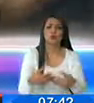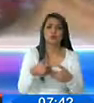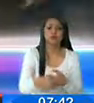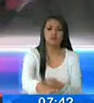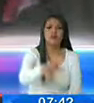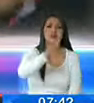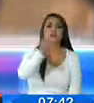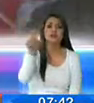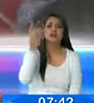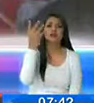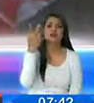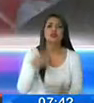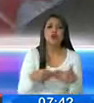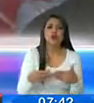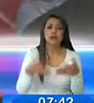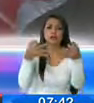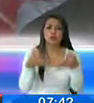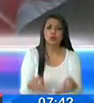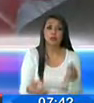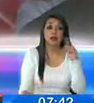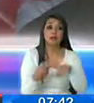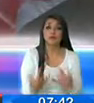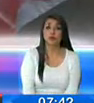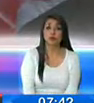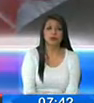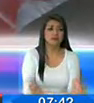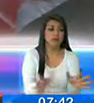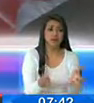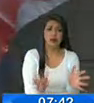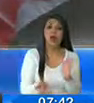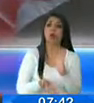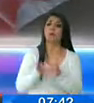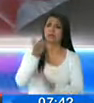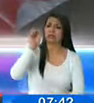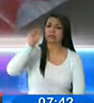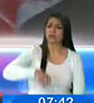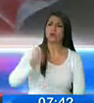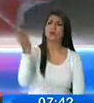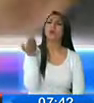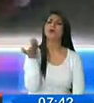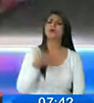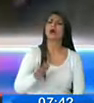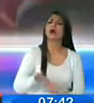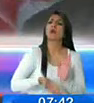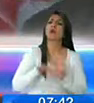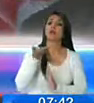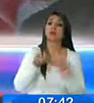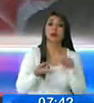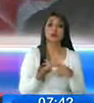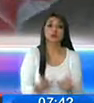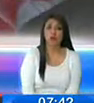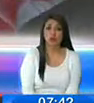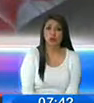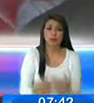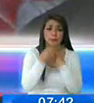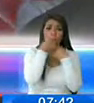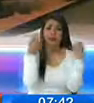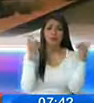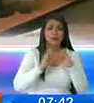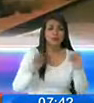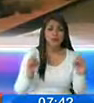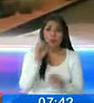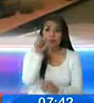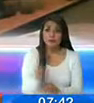100 dólares que ofreció, hasta el día de hoy, que estamos en 13 de marzo, no ha cumplido el incremento a un solo